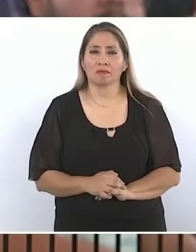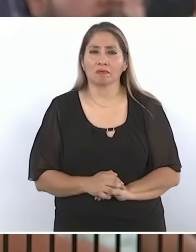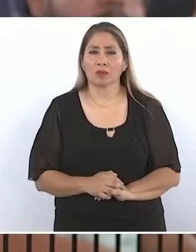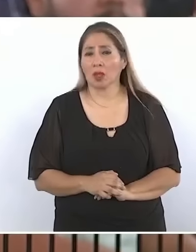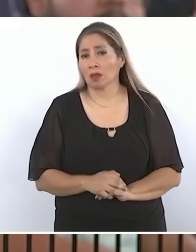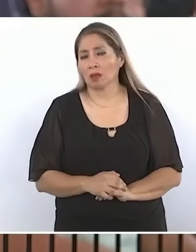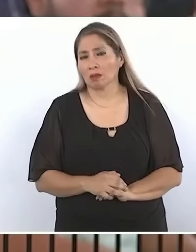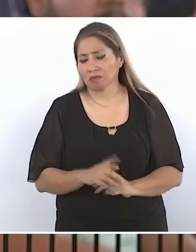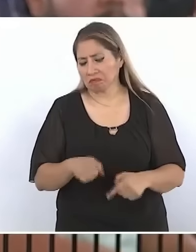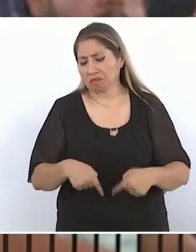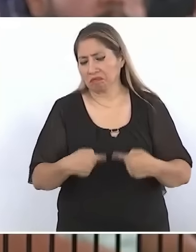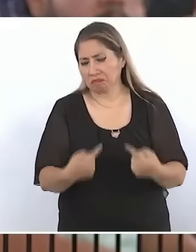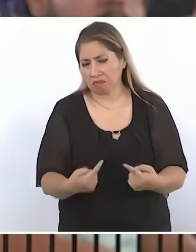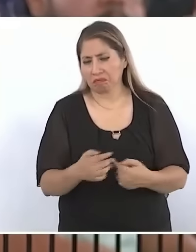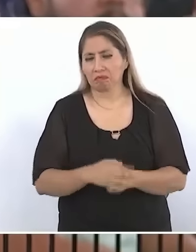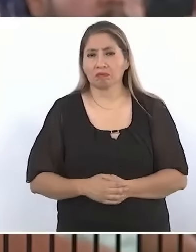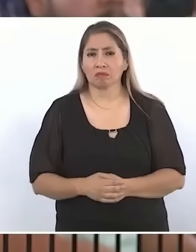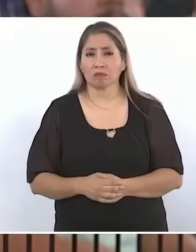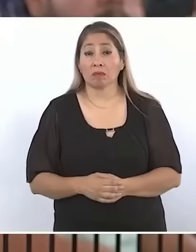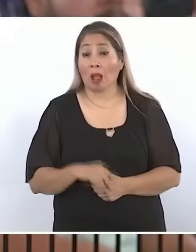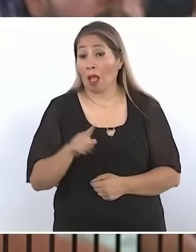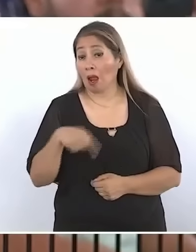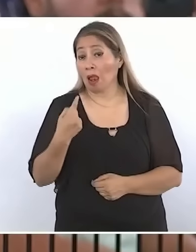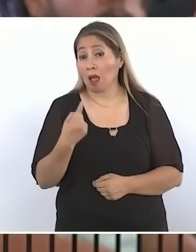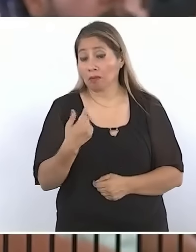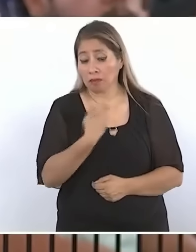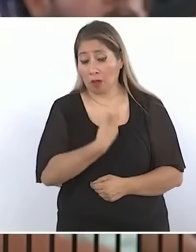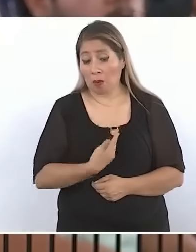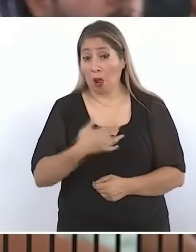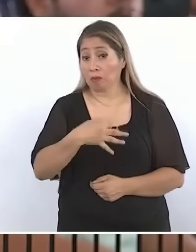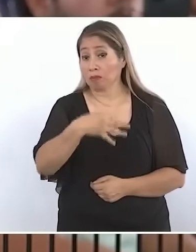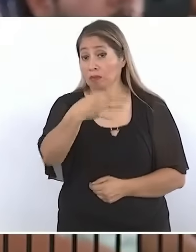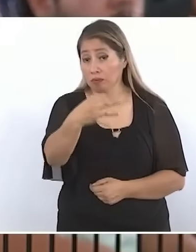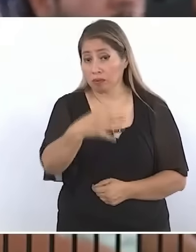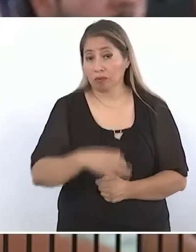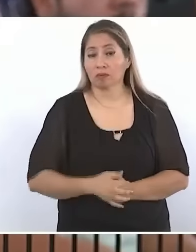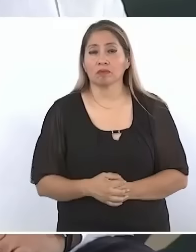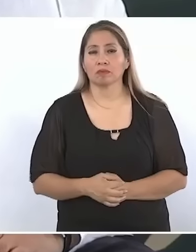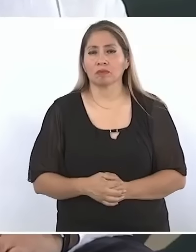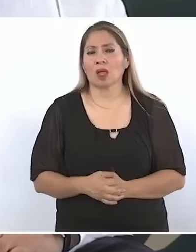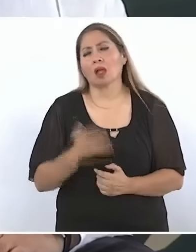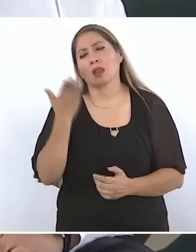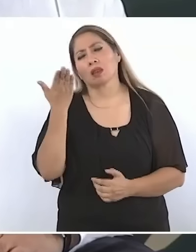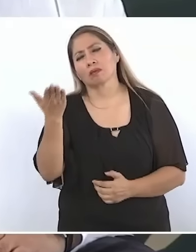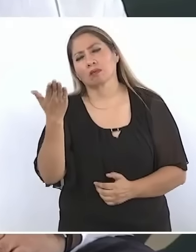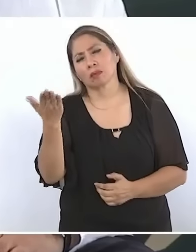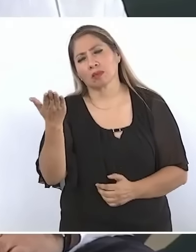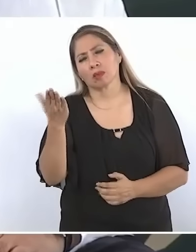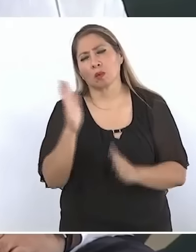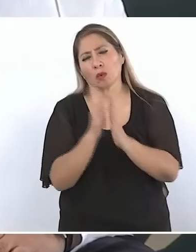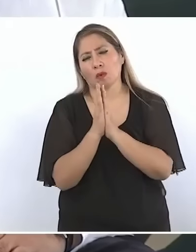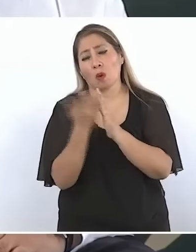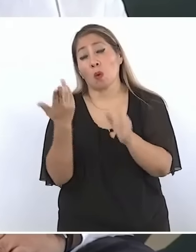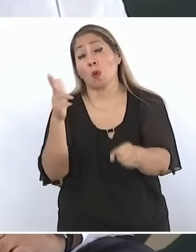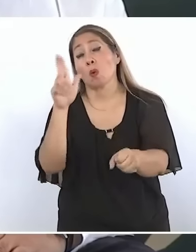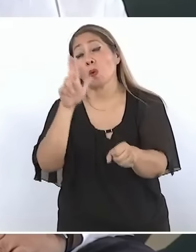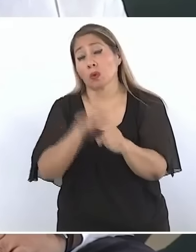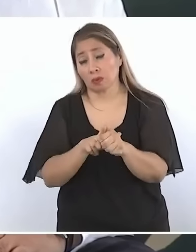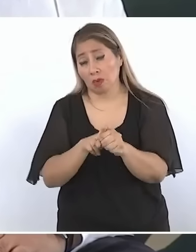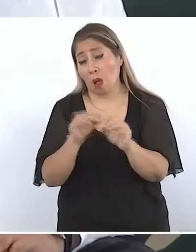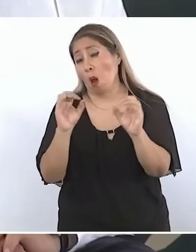Paso a decirle a la electa presidenta que le pido un hospital o una